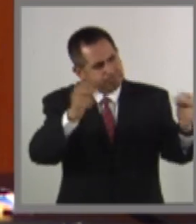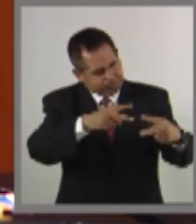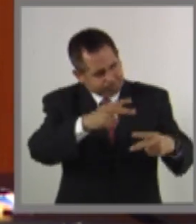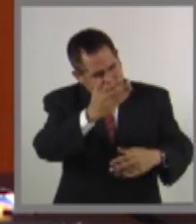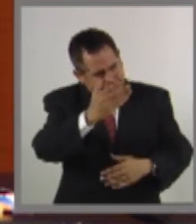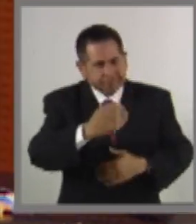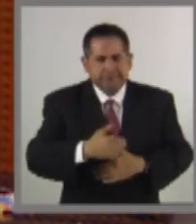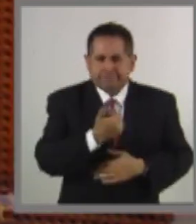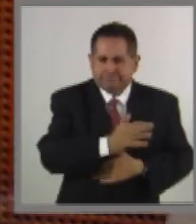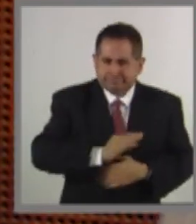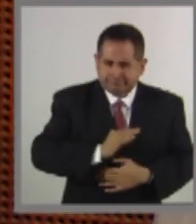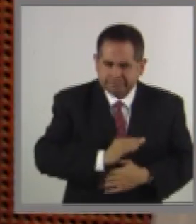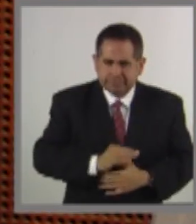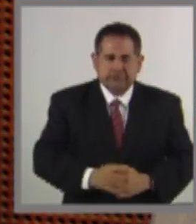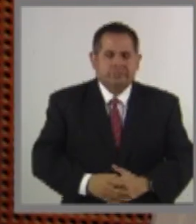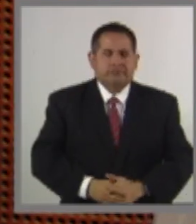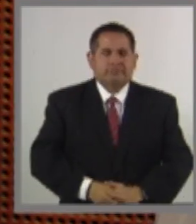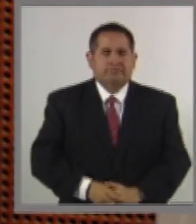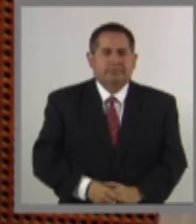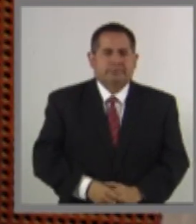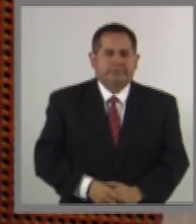Felicidades.